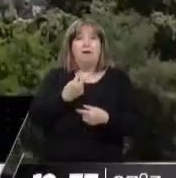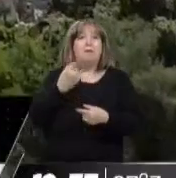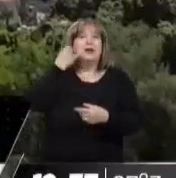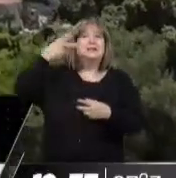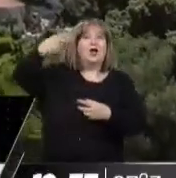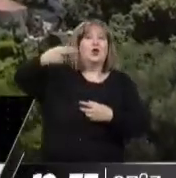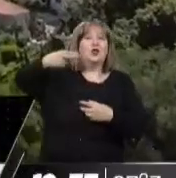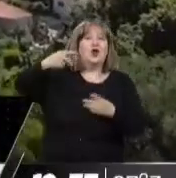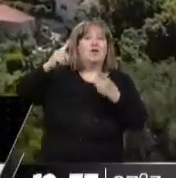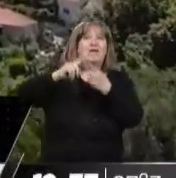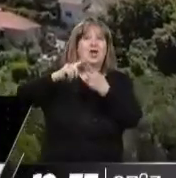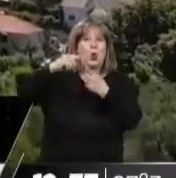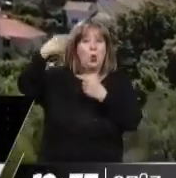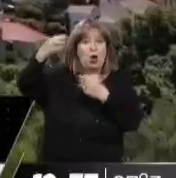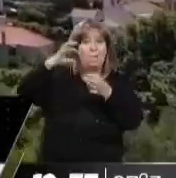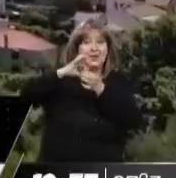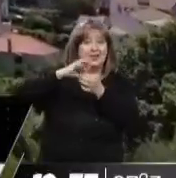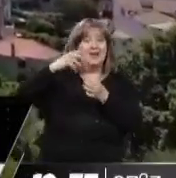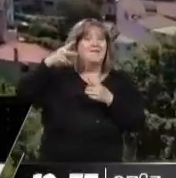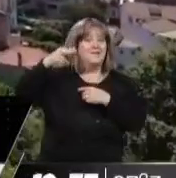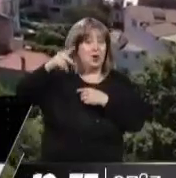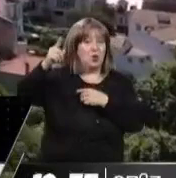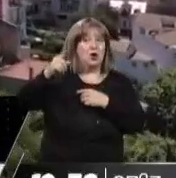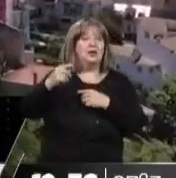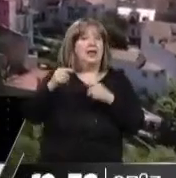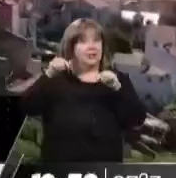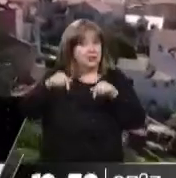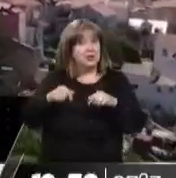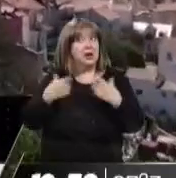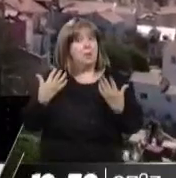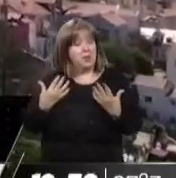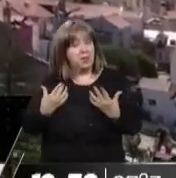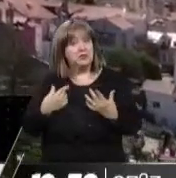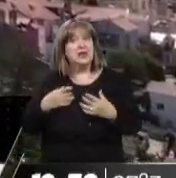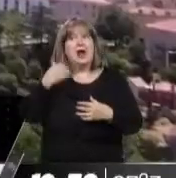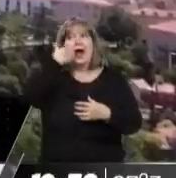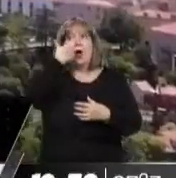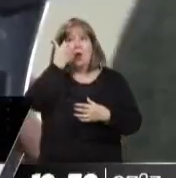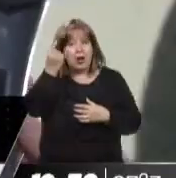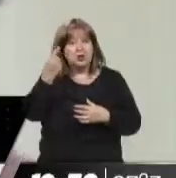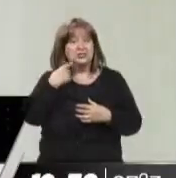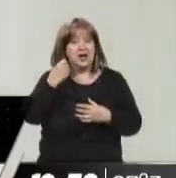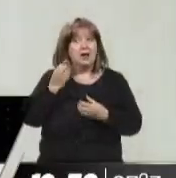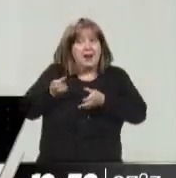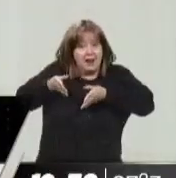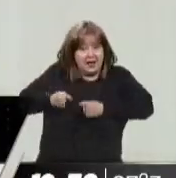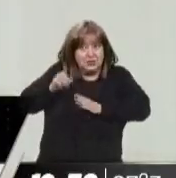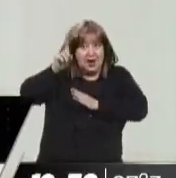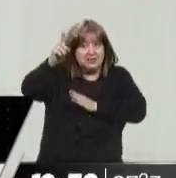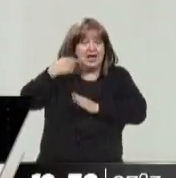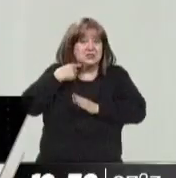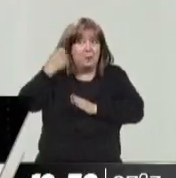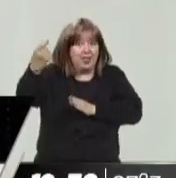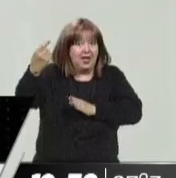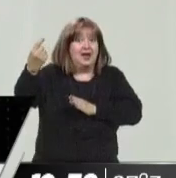recuperar justamente el vínculo a través de los abuelos. ¿Crecen las consultas para ir a trabajar, para ir a estudiar a su país? Sí,